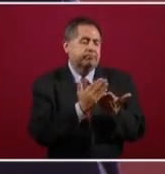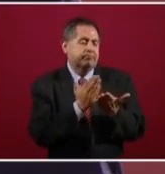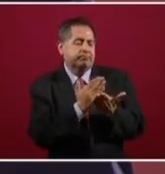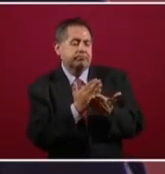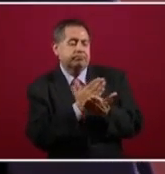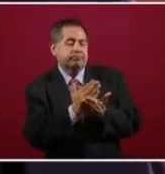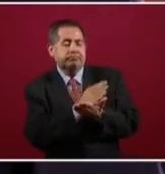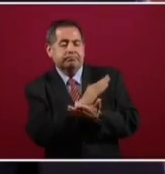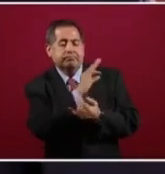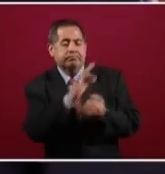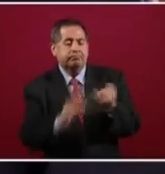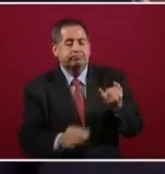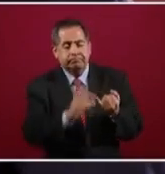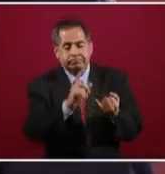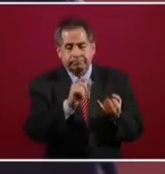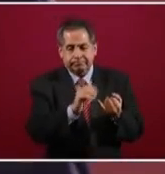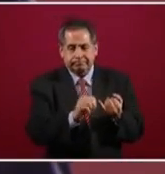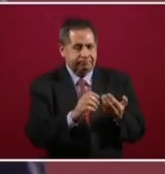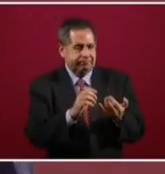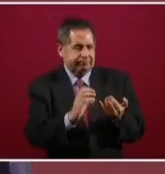29 de la sección C.